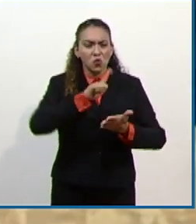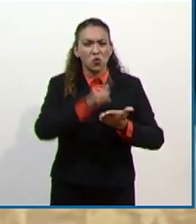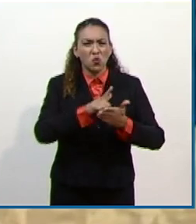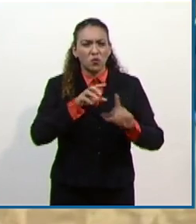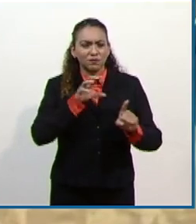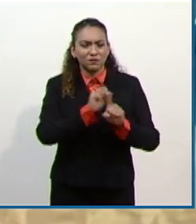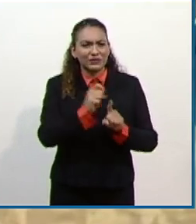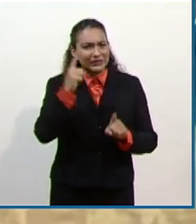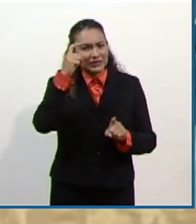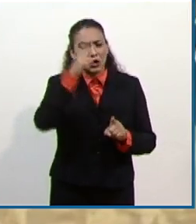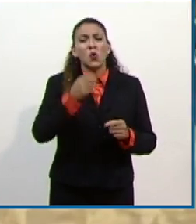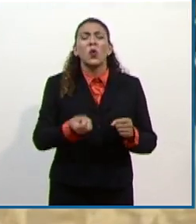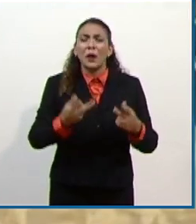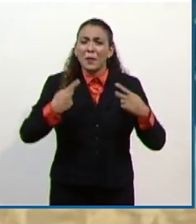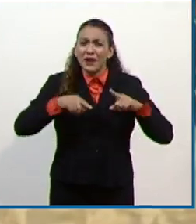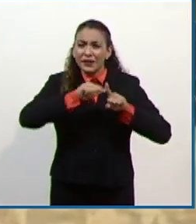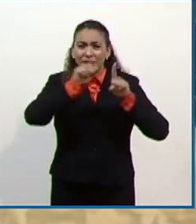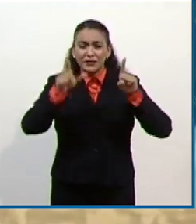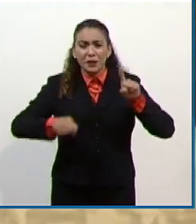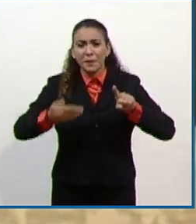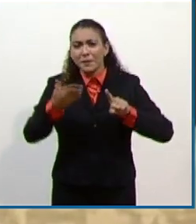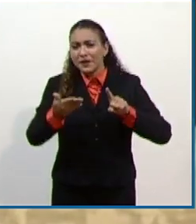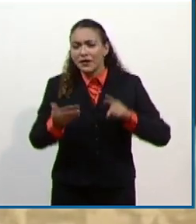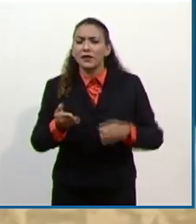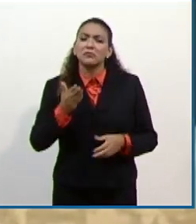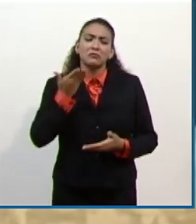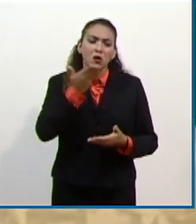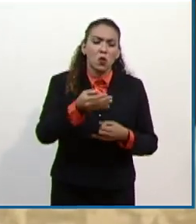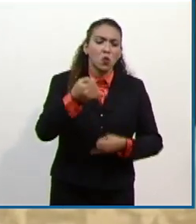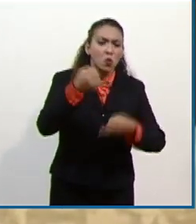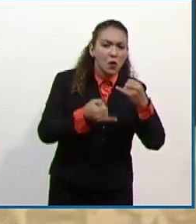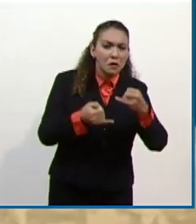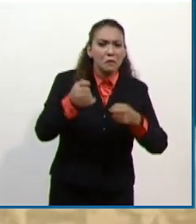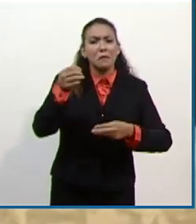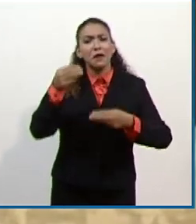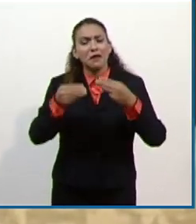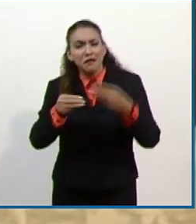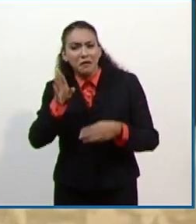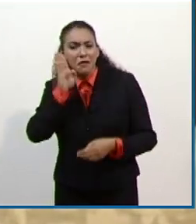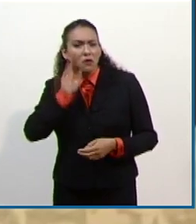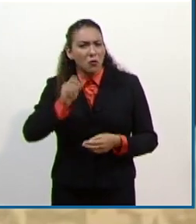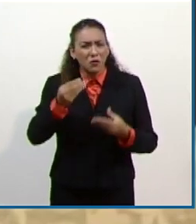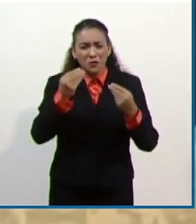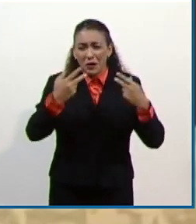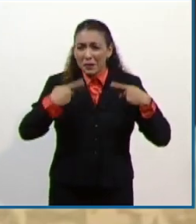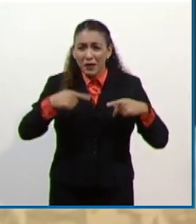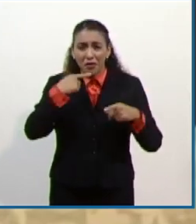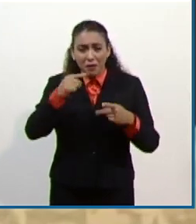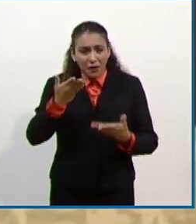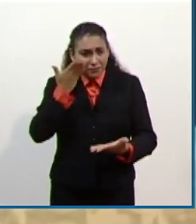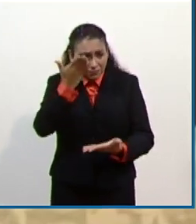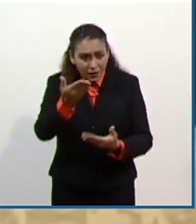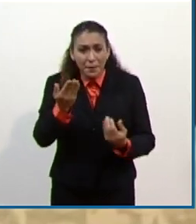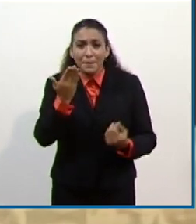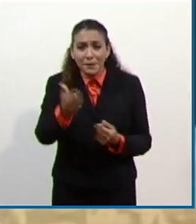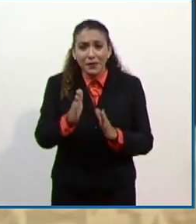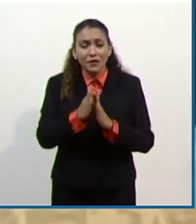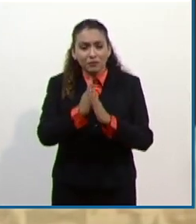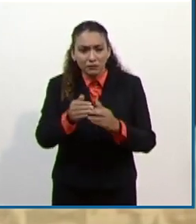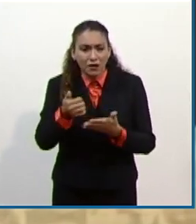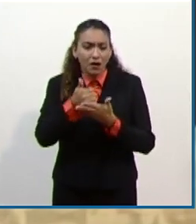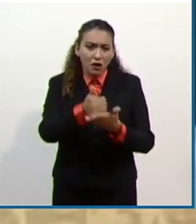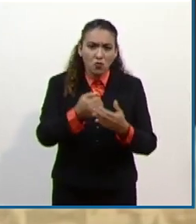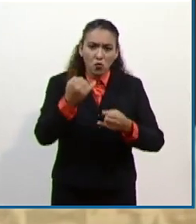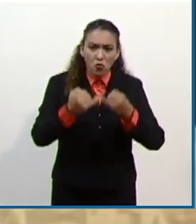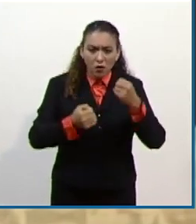mexicanos, lo que retarda la resolución de los asuntos y repercute en la salud de los trabajadores, que